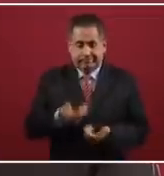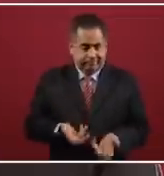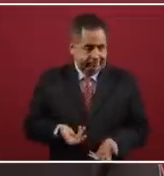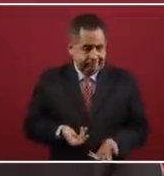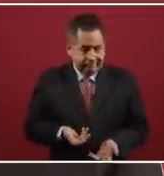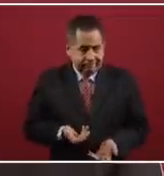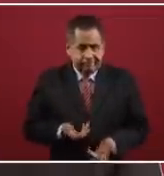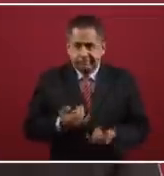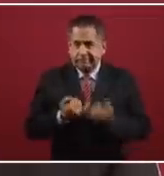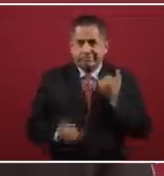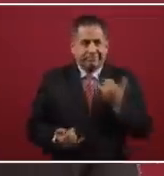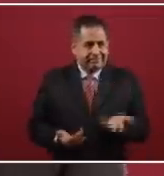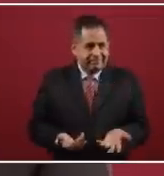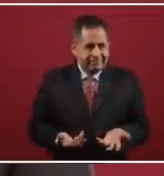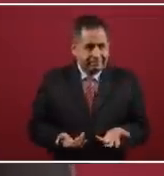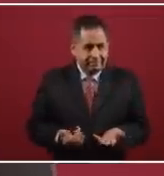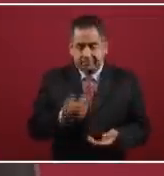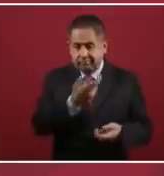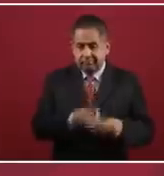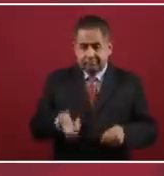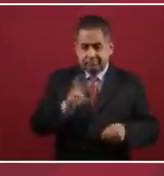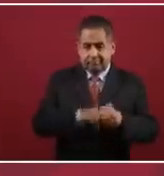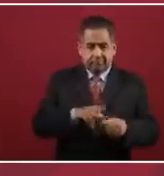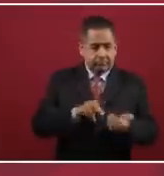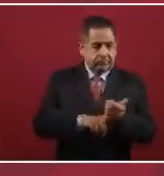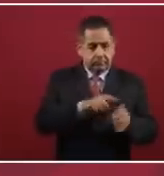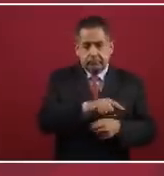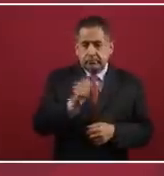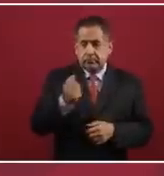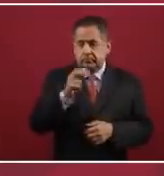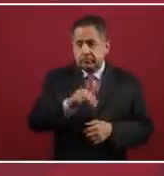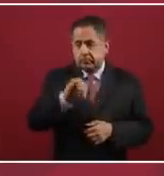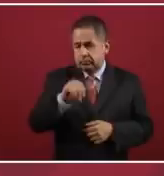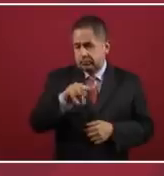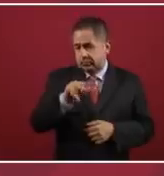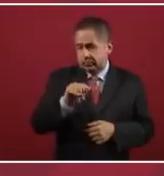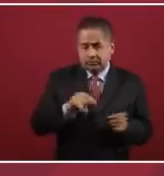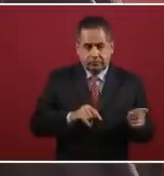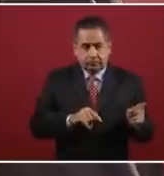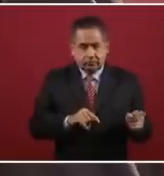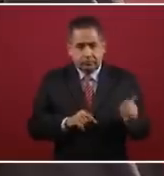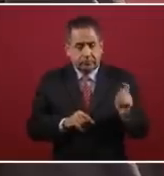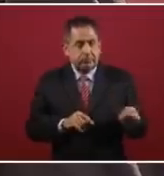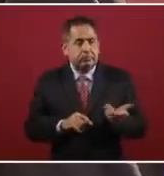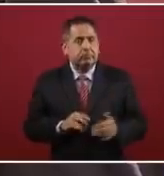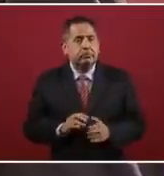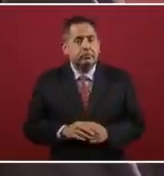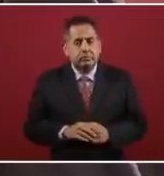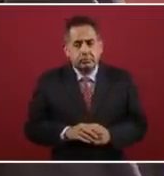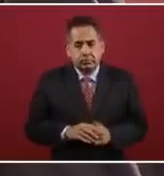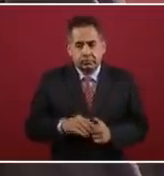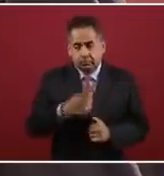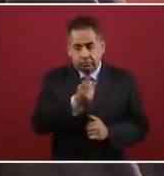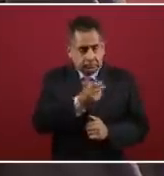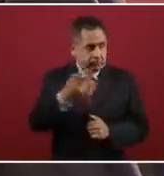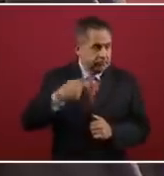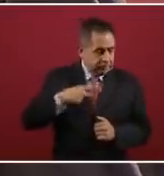Y en el hospital de San Juanito, pues había